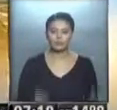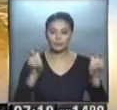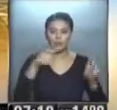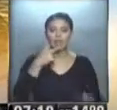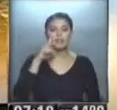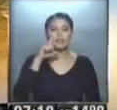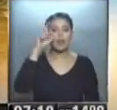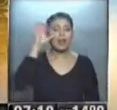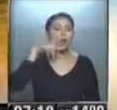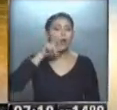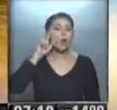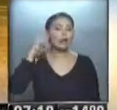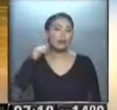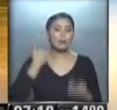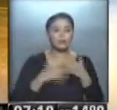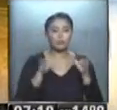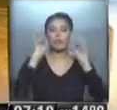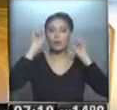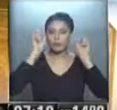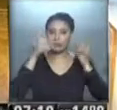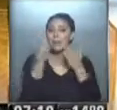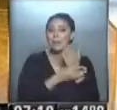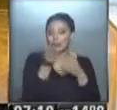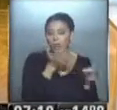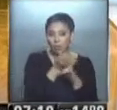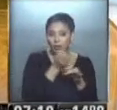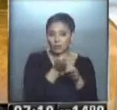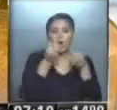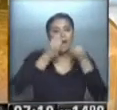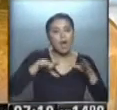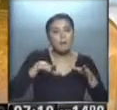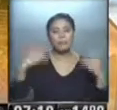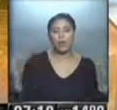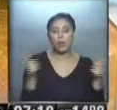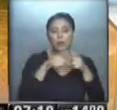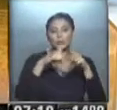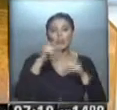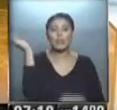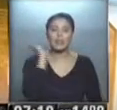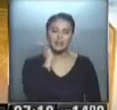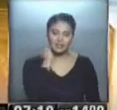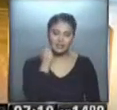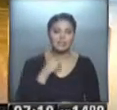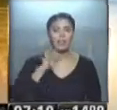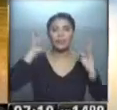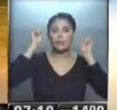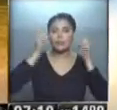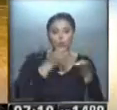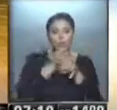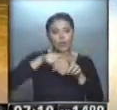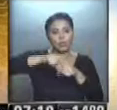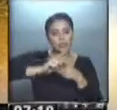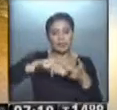Sí, Leoni, en la apertura del Encuentro Nacional de Docentes, el Ministro de Educación abrirá el encuentro número 16 de docentes de Educación